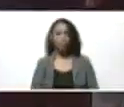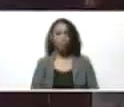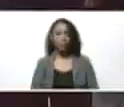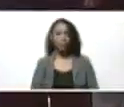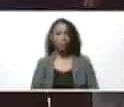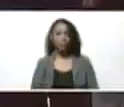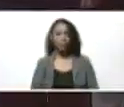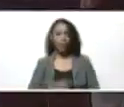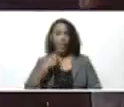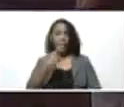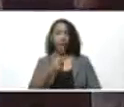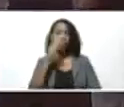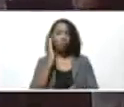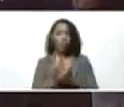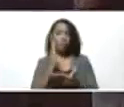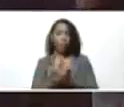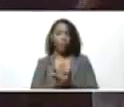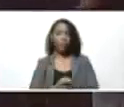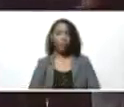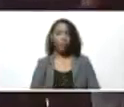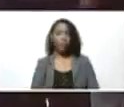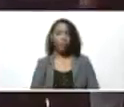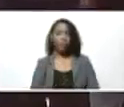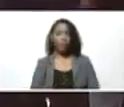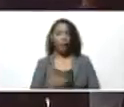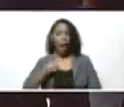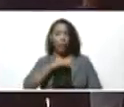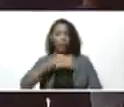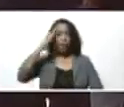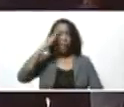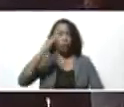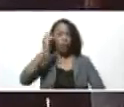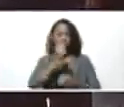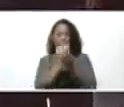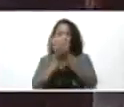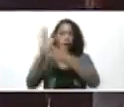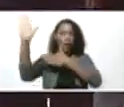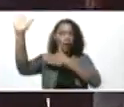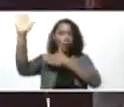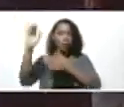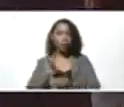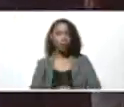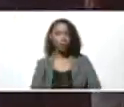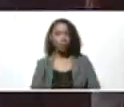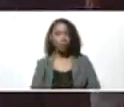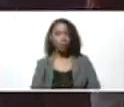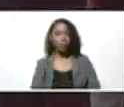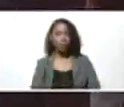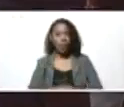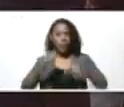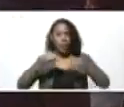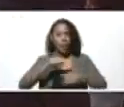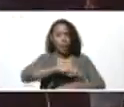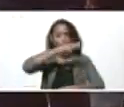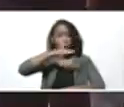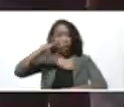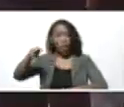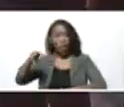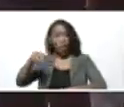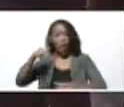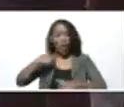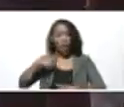Y digamos siempre a nuestro comandante infinito, desde esta montaña, desde este